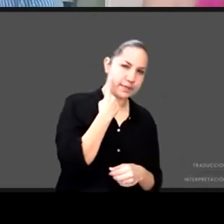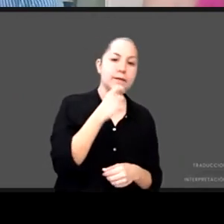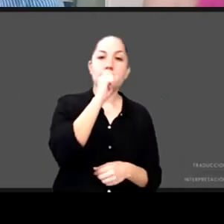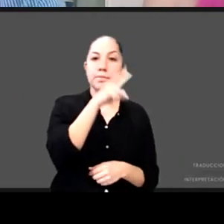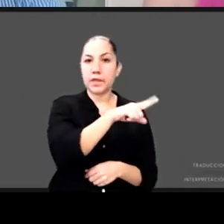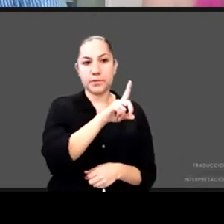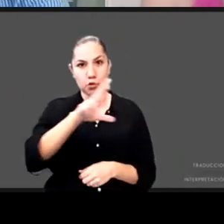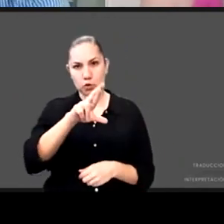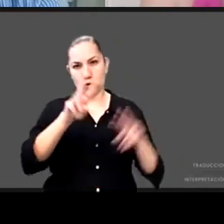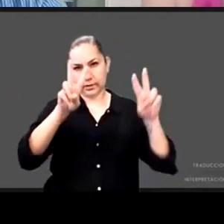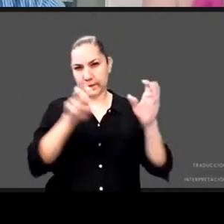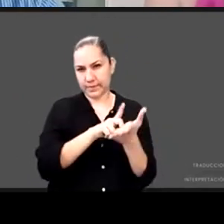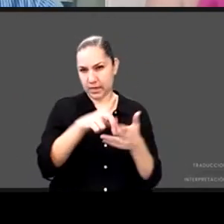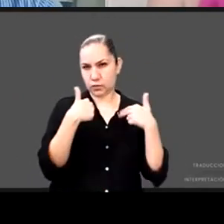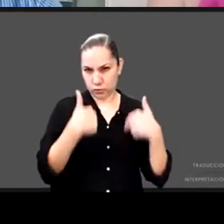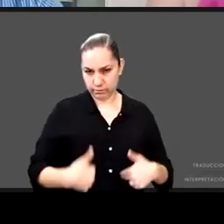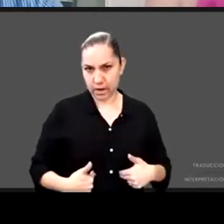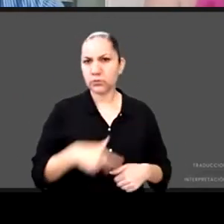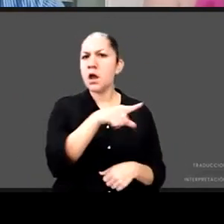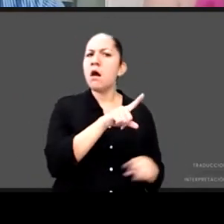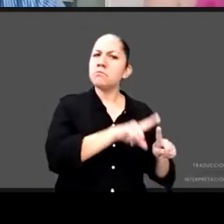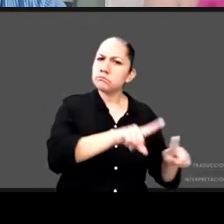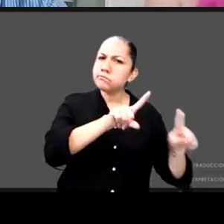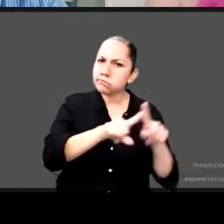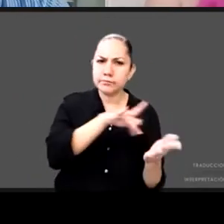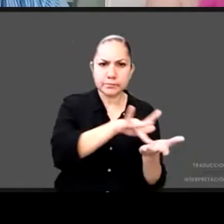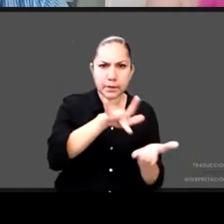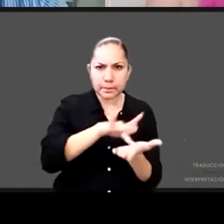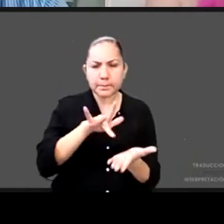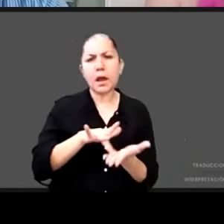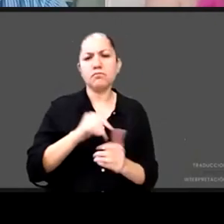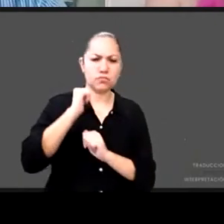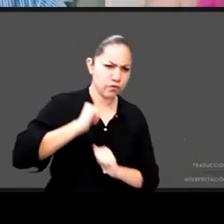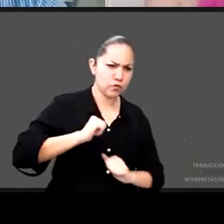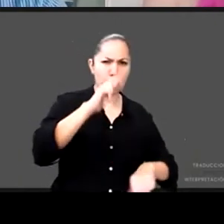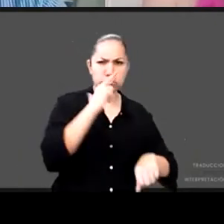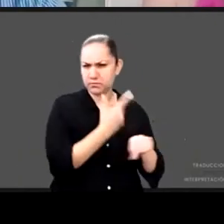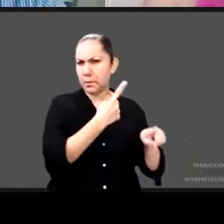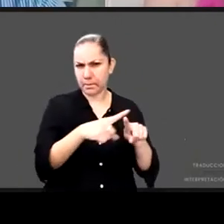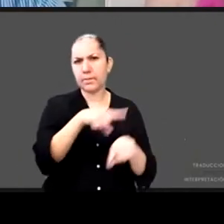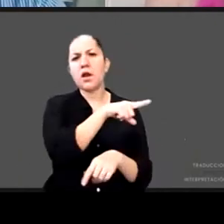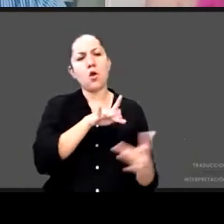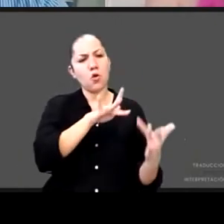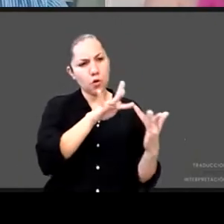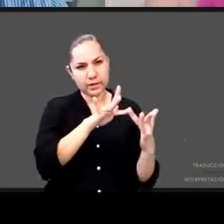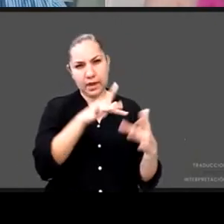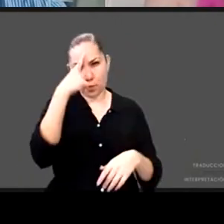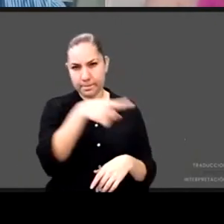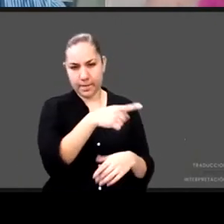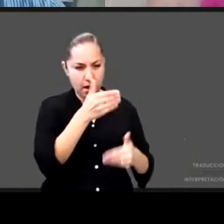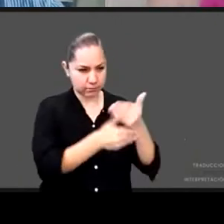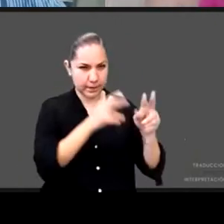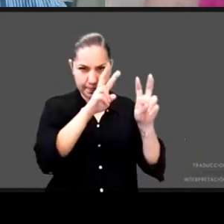Derechos Humanos. Ha colaborado, entre otras funciones, como Coordinador General de Vinculación Estratégica en la Comisión de